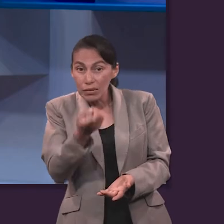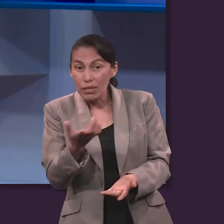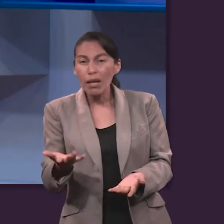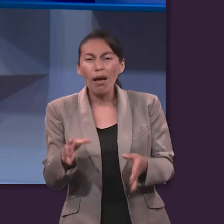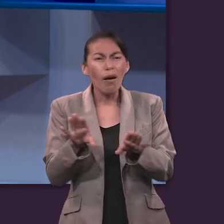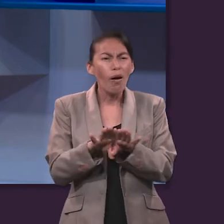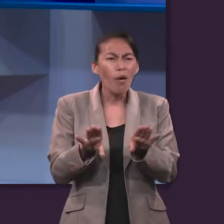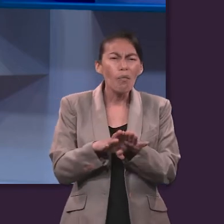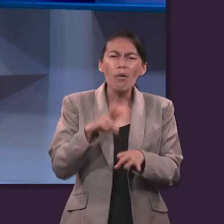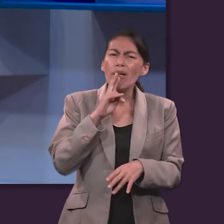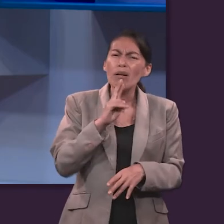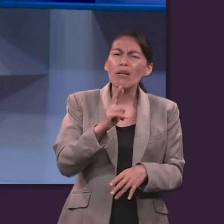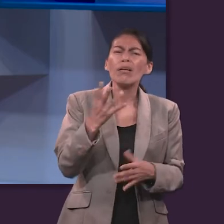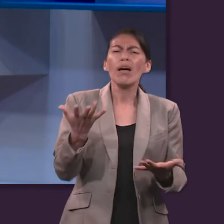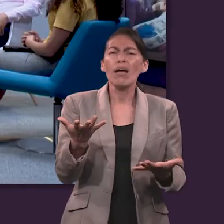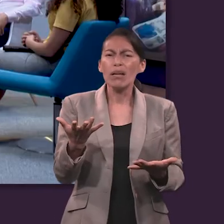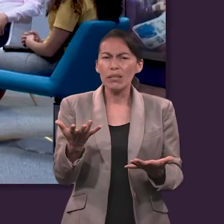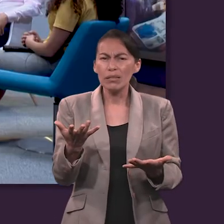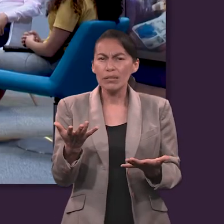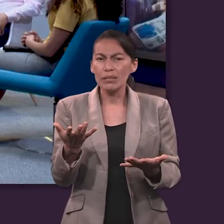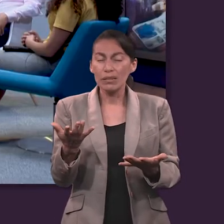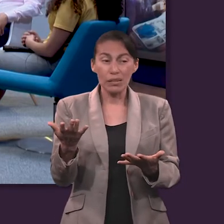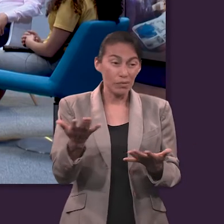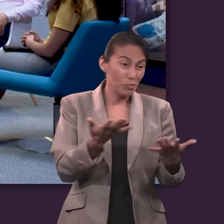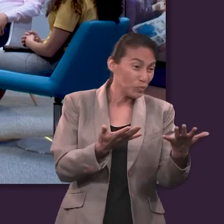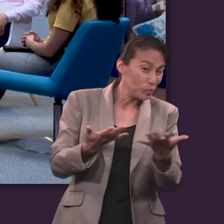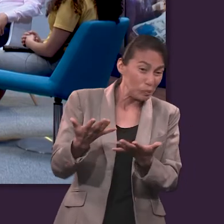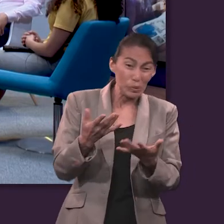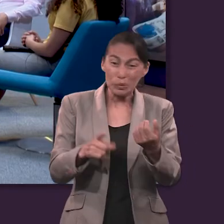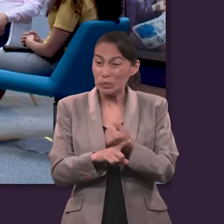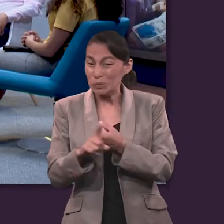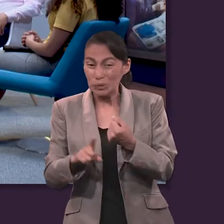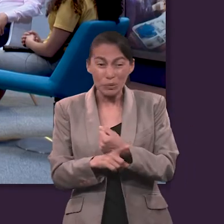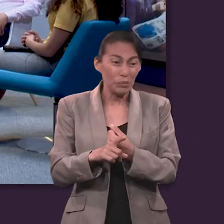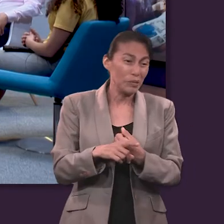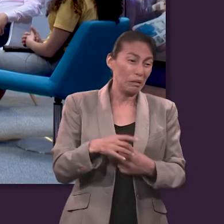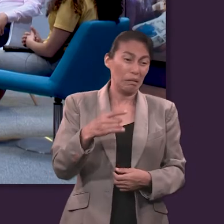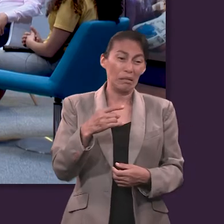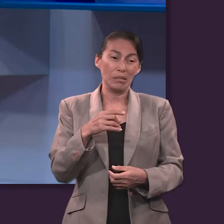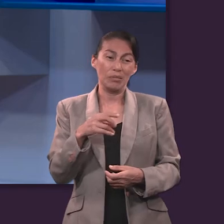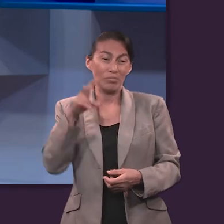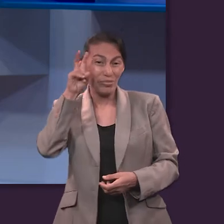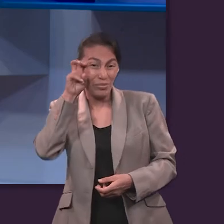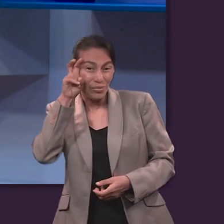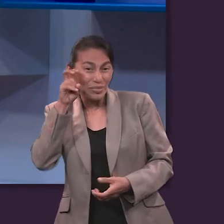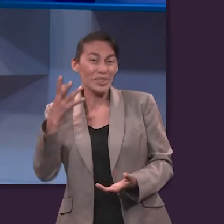dicho Isaí? ¿Cómo podemos proponer soluciones en medio de la tensión y de la